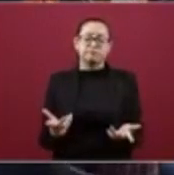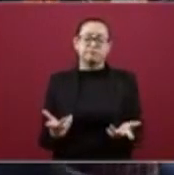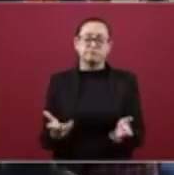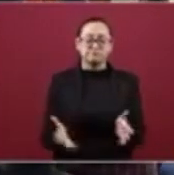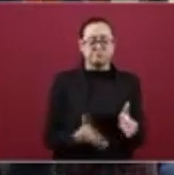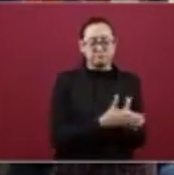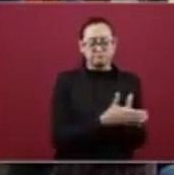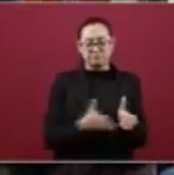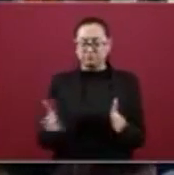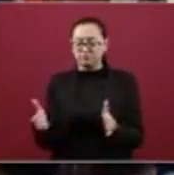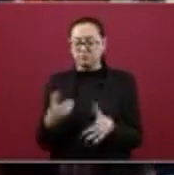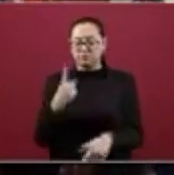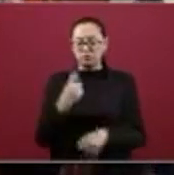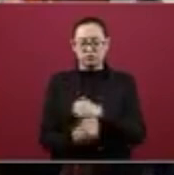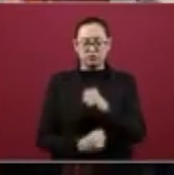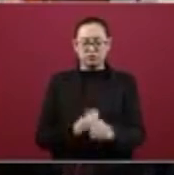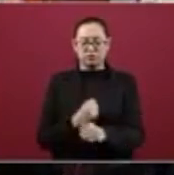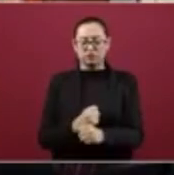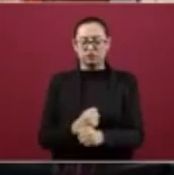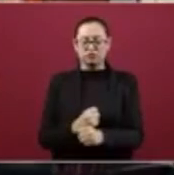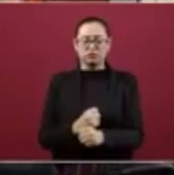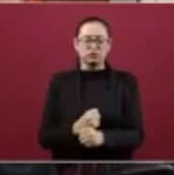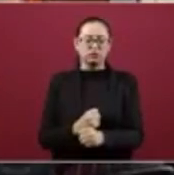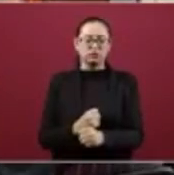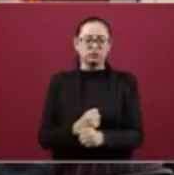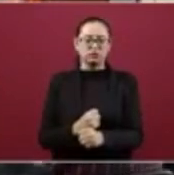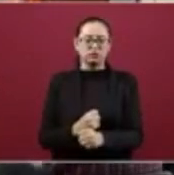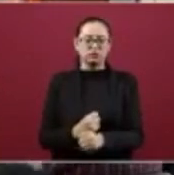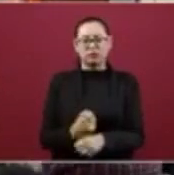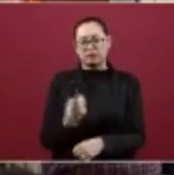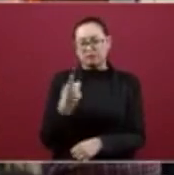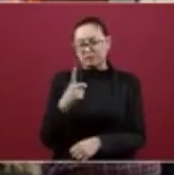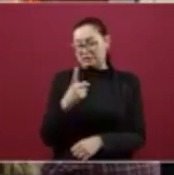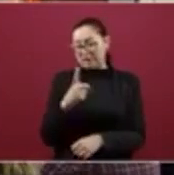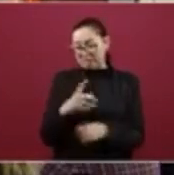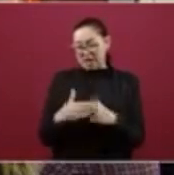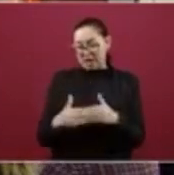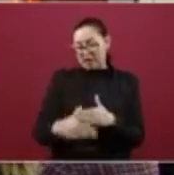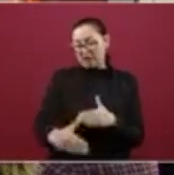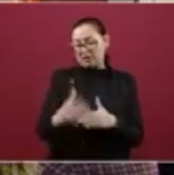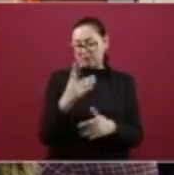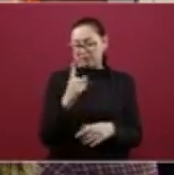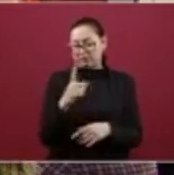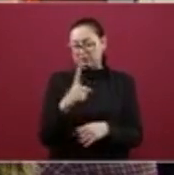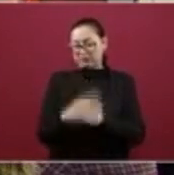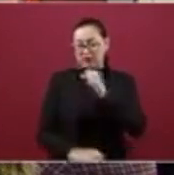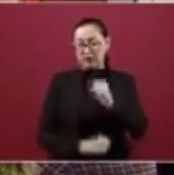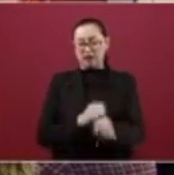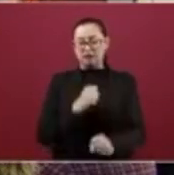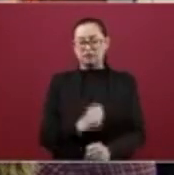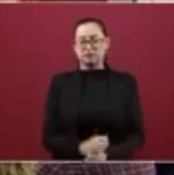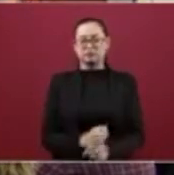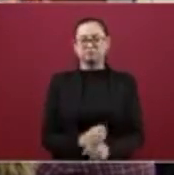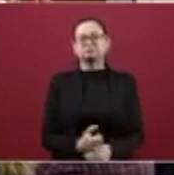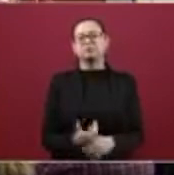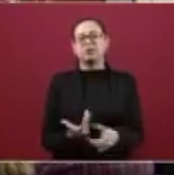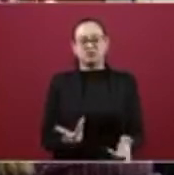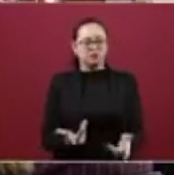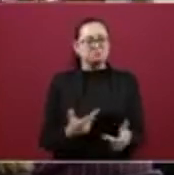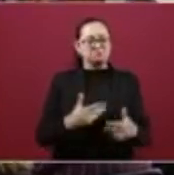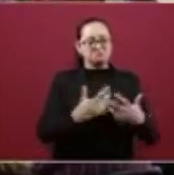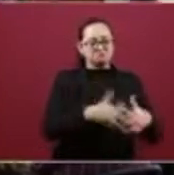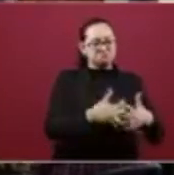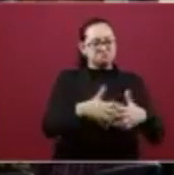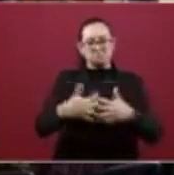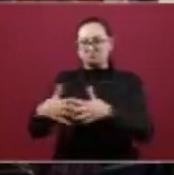este año, al concluir diciembre, tener la capacidad de proceso mínimo hasta un 70%,